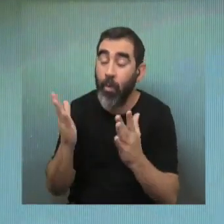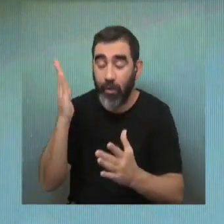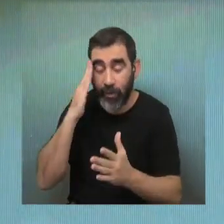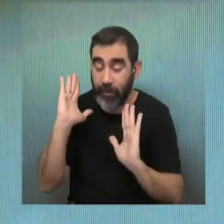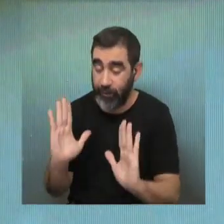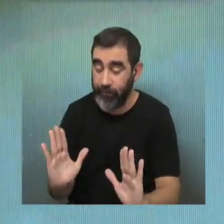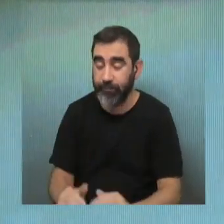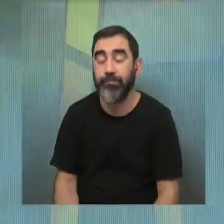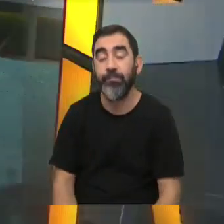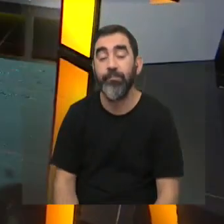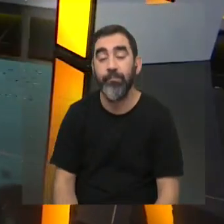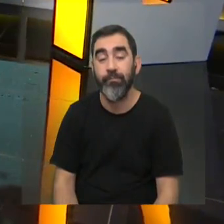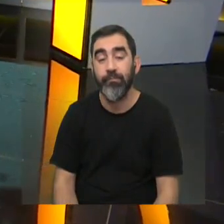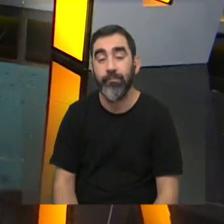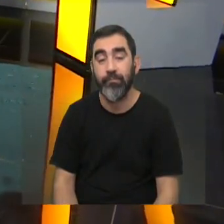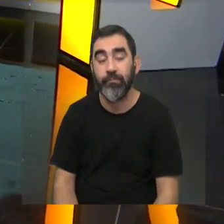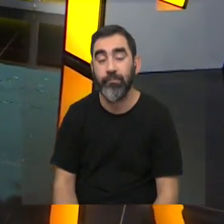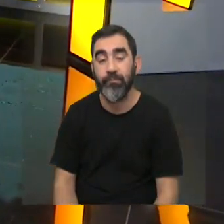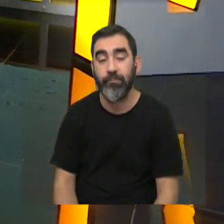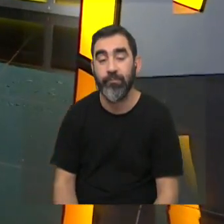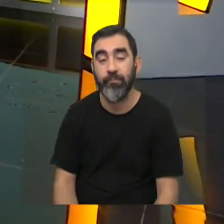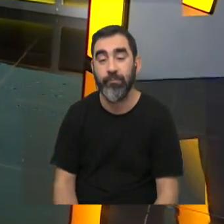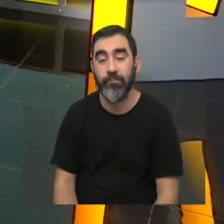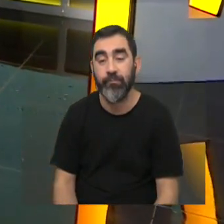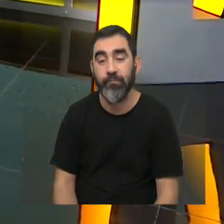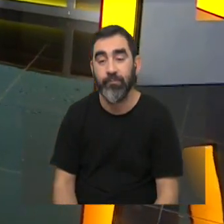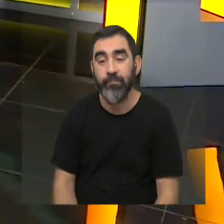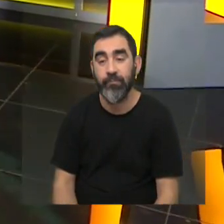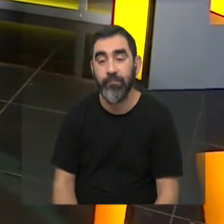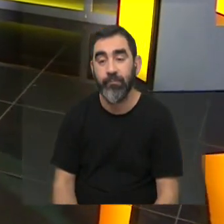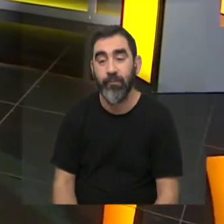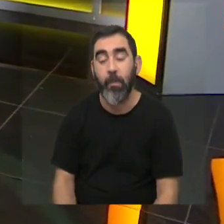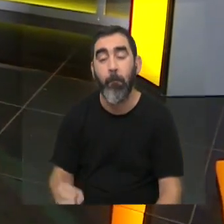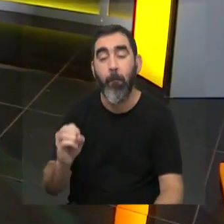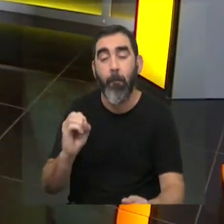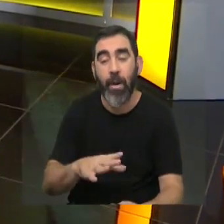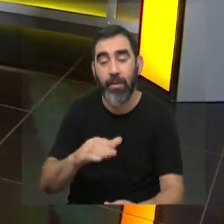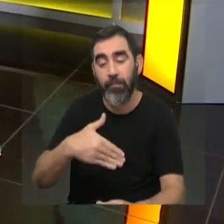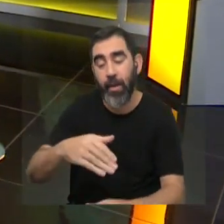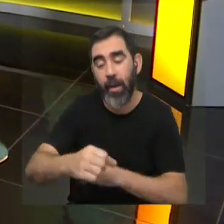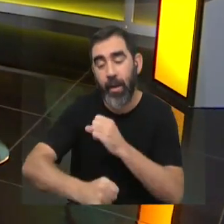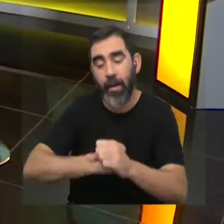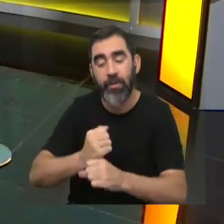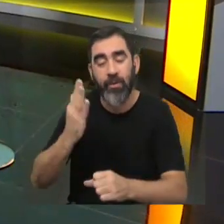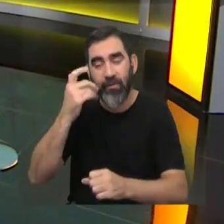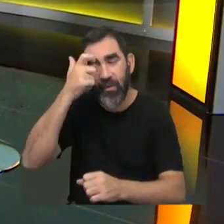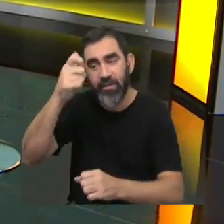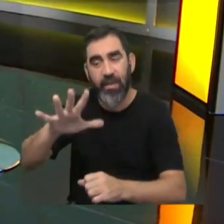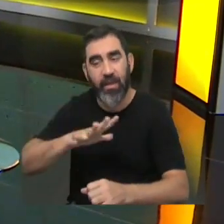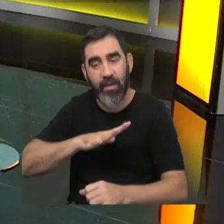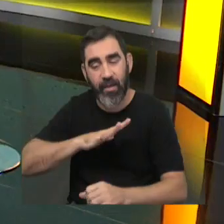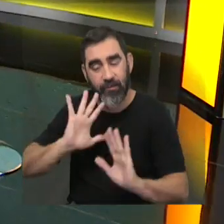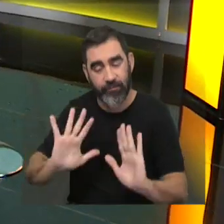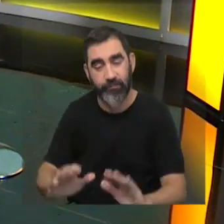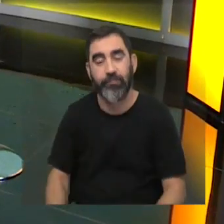que saber exactamente cuál es la reacción química. Exacto. Y tenemos otras manchas para sacar el resto del año y saber qué ciencia hay detrás. Hay más manchas